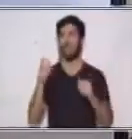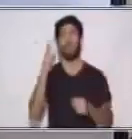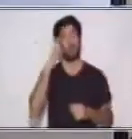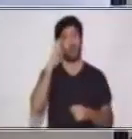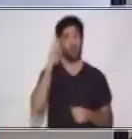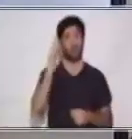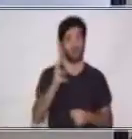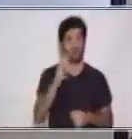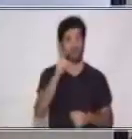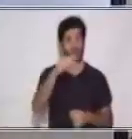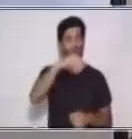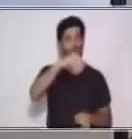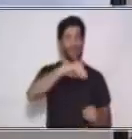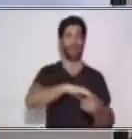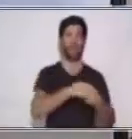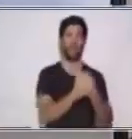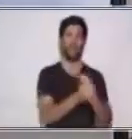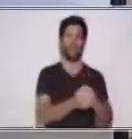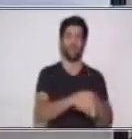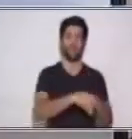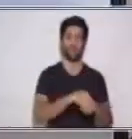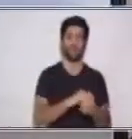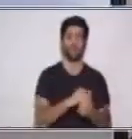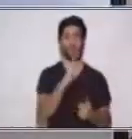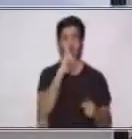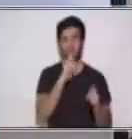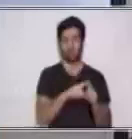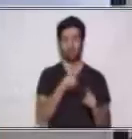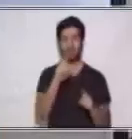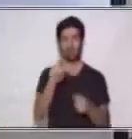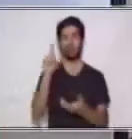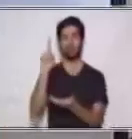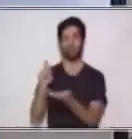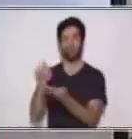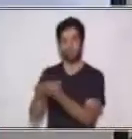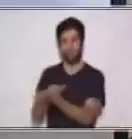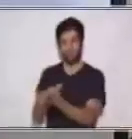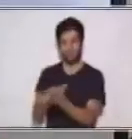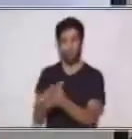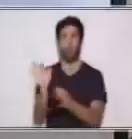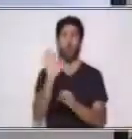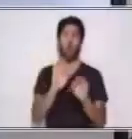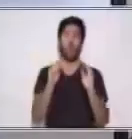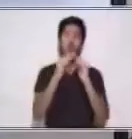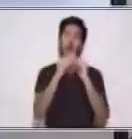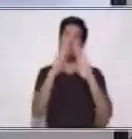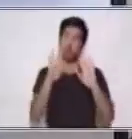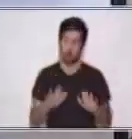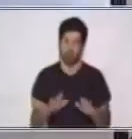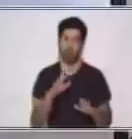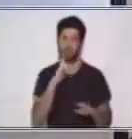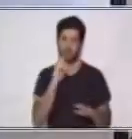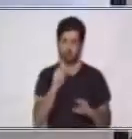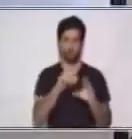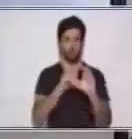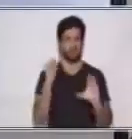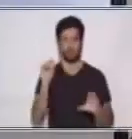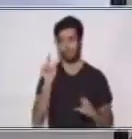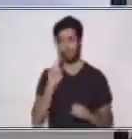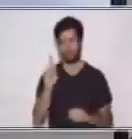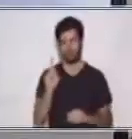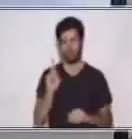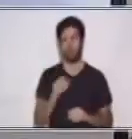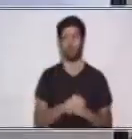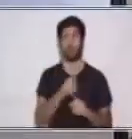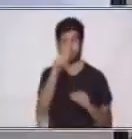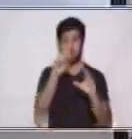lavar tus manos constantemente con agua y jabón. Sal de tu casa solamente si es necesario y si lo haces, utiliza